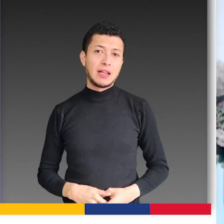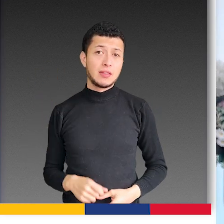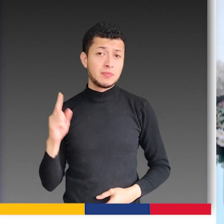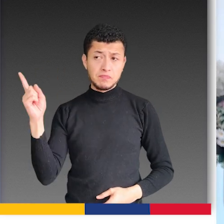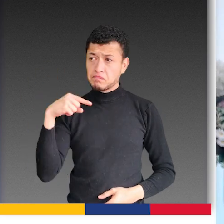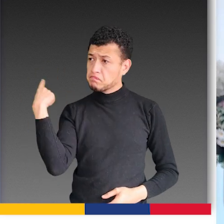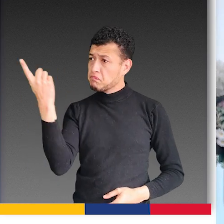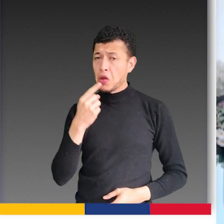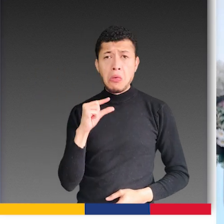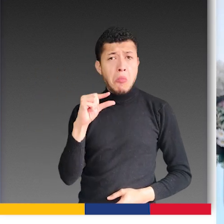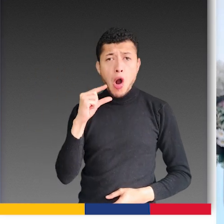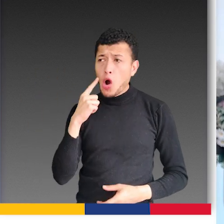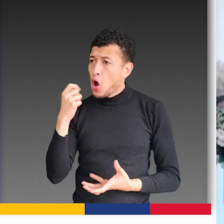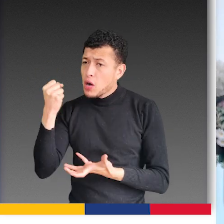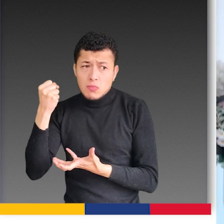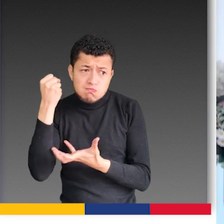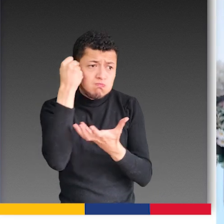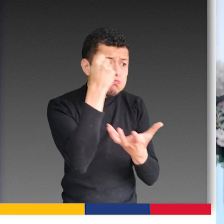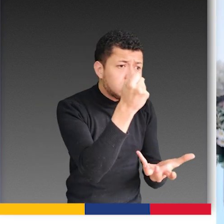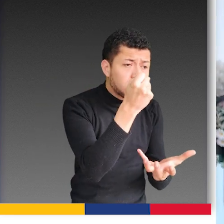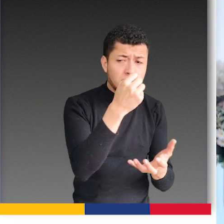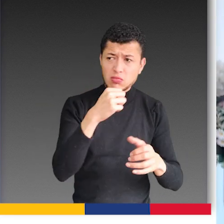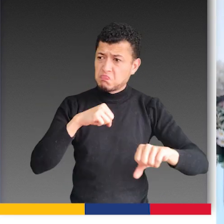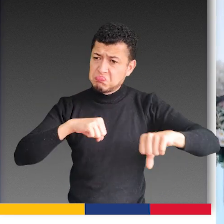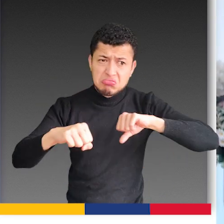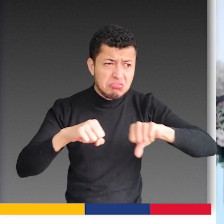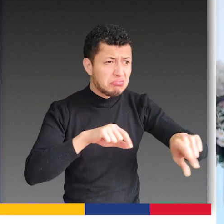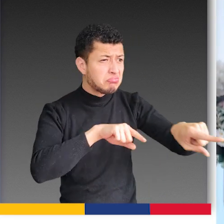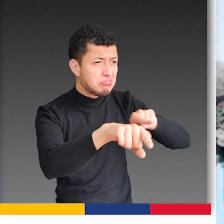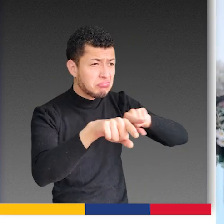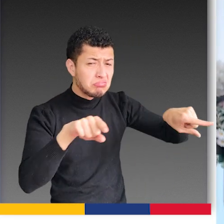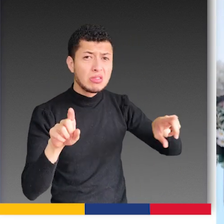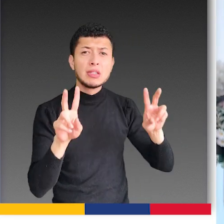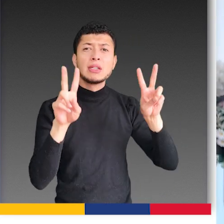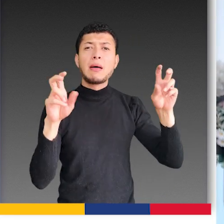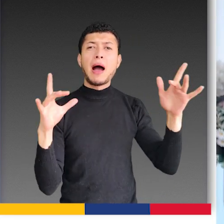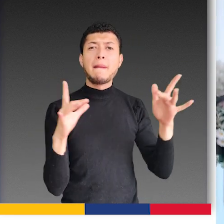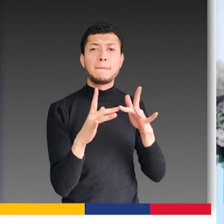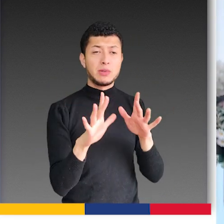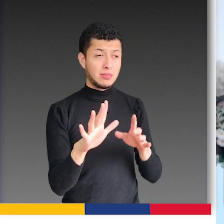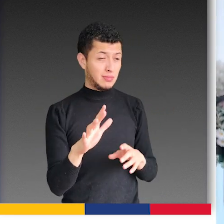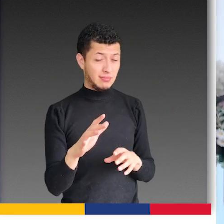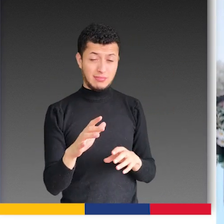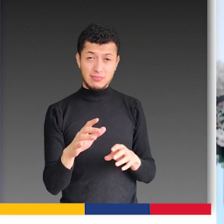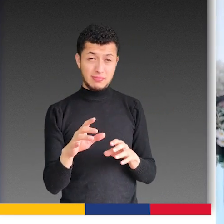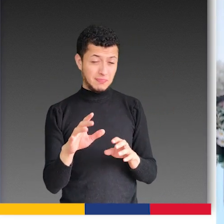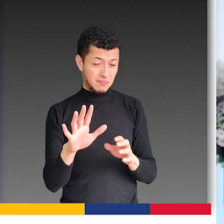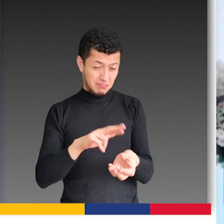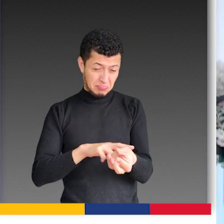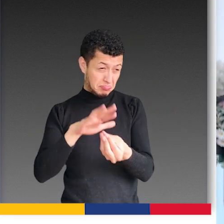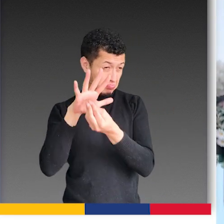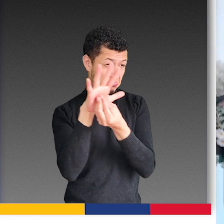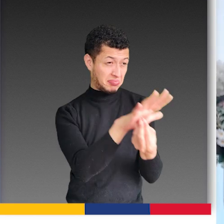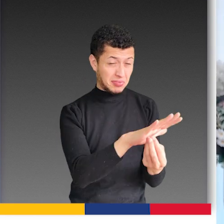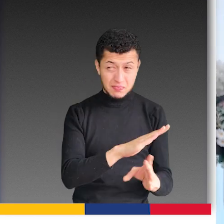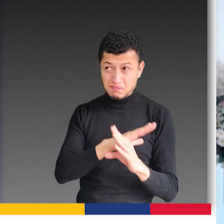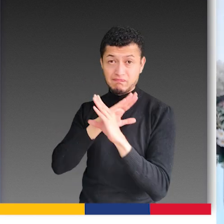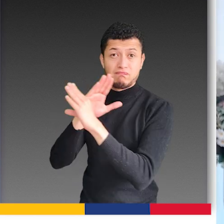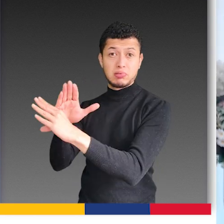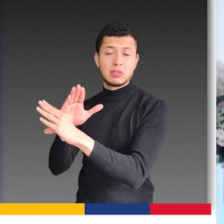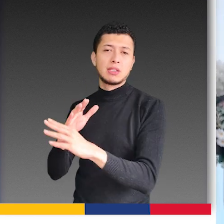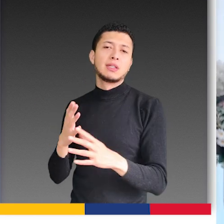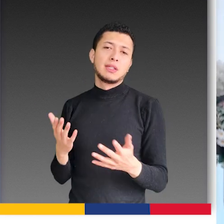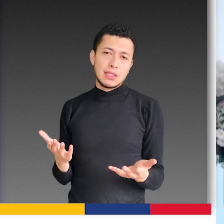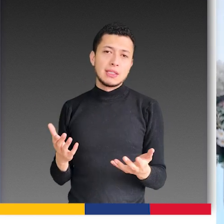implica presupuestos. Pocas veces encontramos financiación para las acciones que tienen que ver